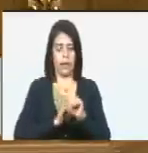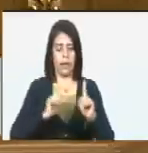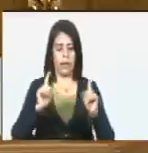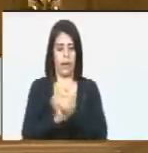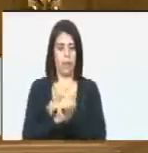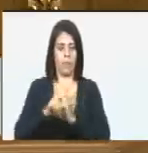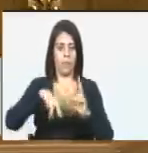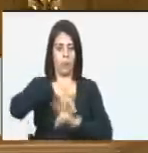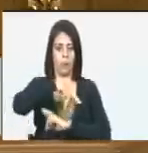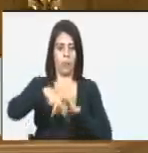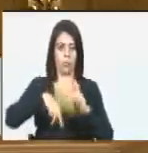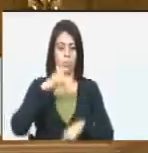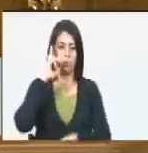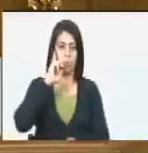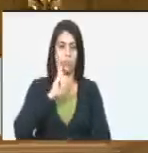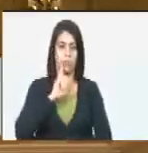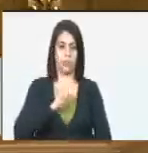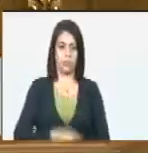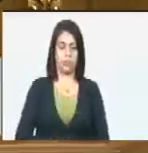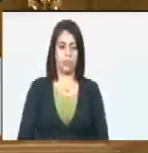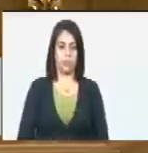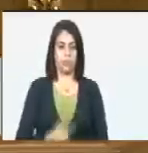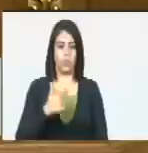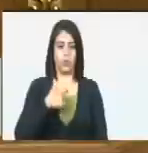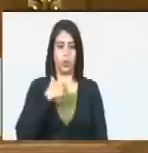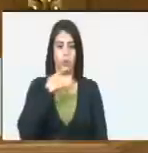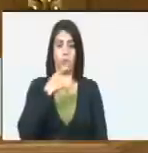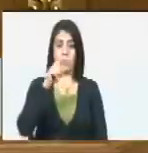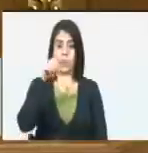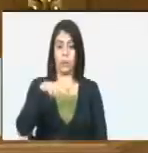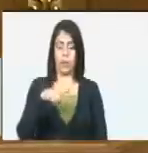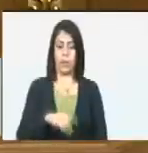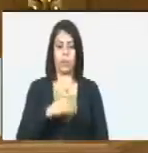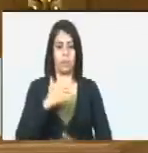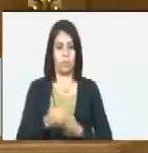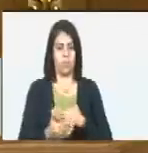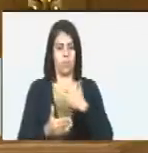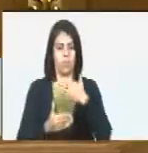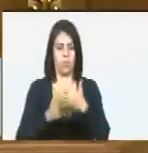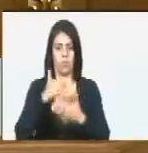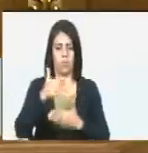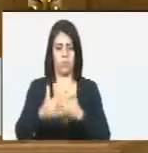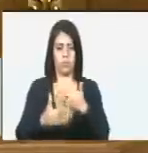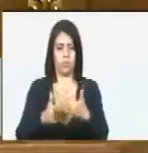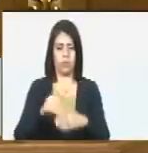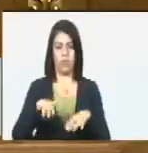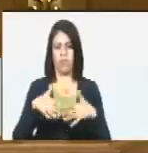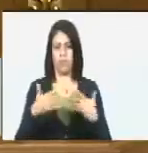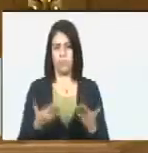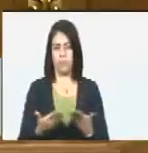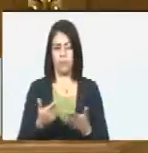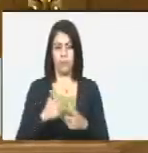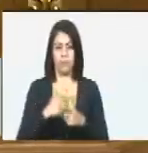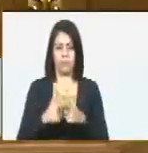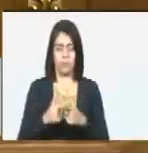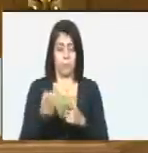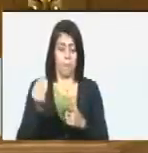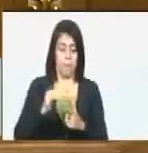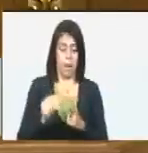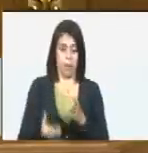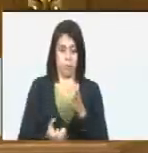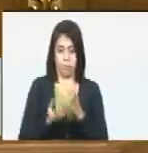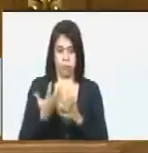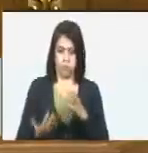Bolivariana, y yo agrego que están en la fase de la efervescencia